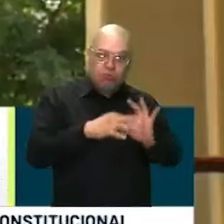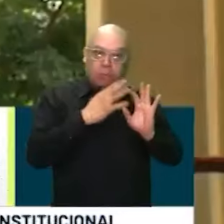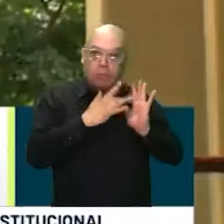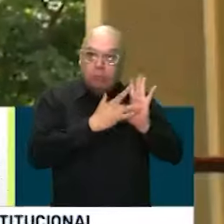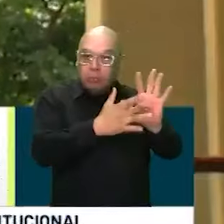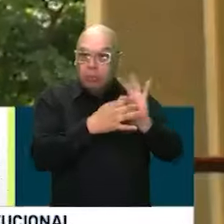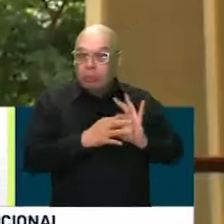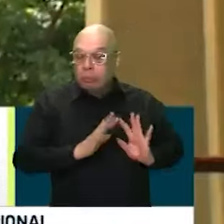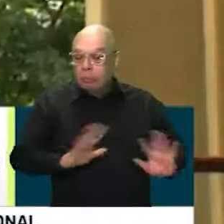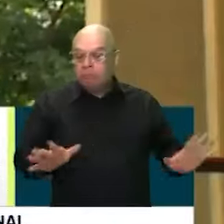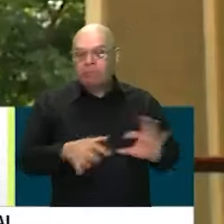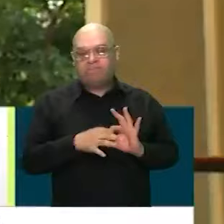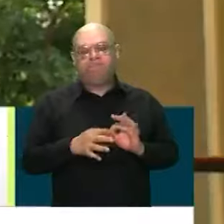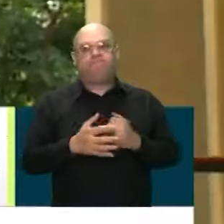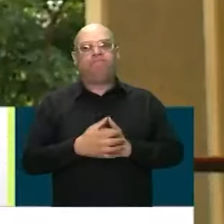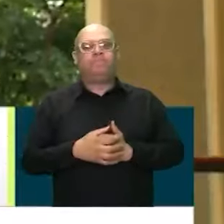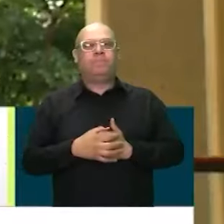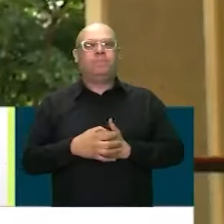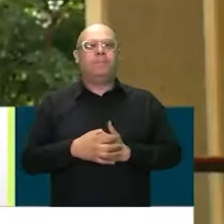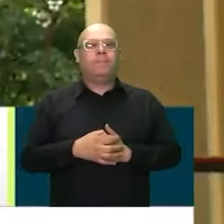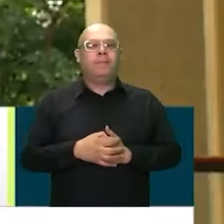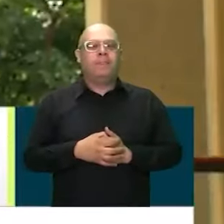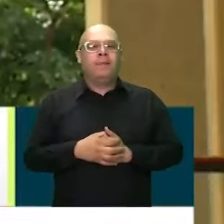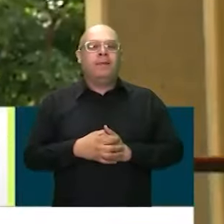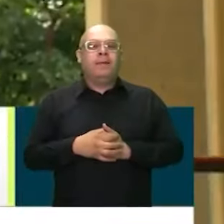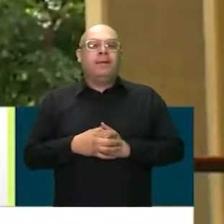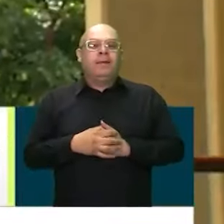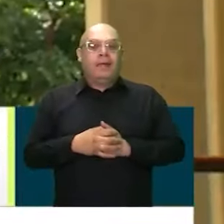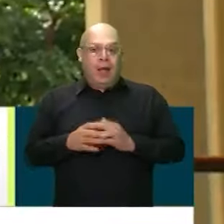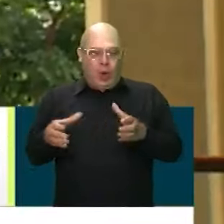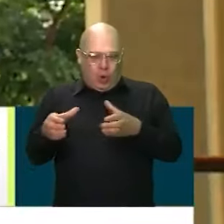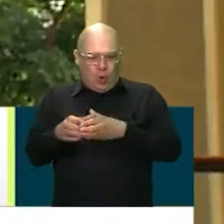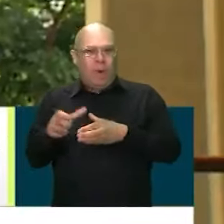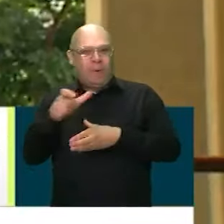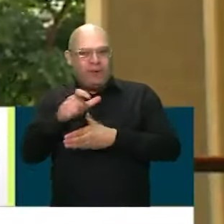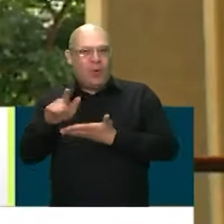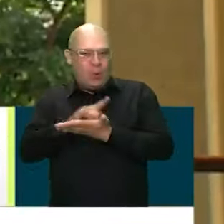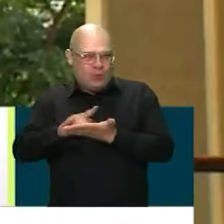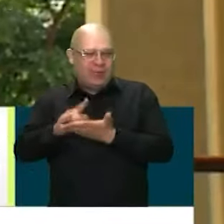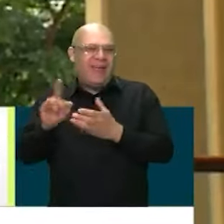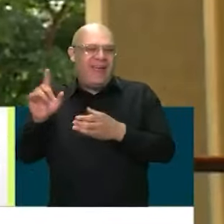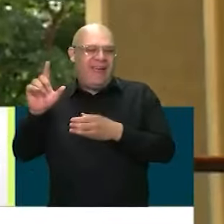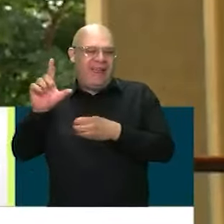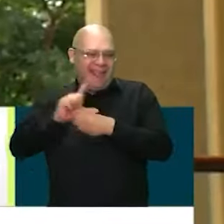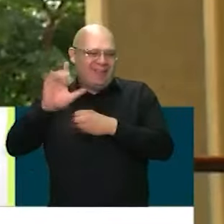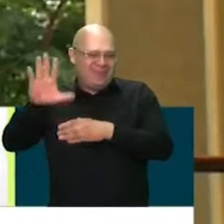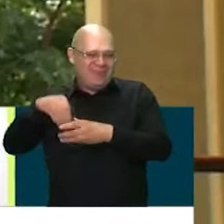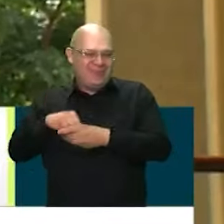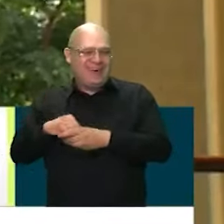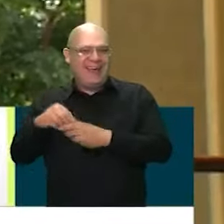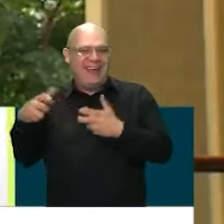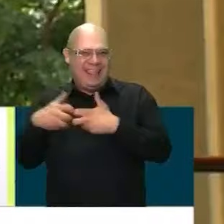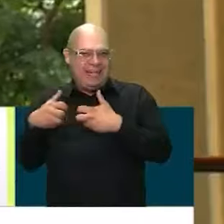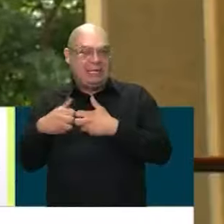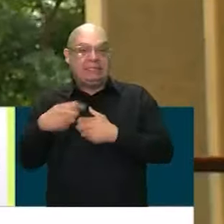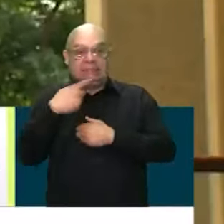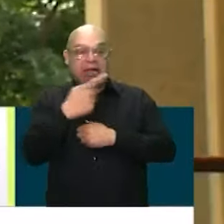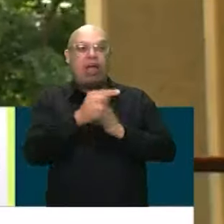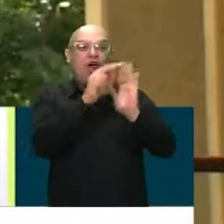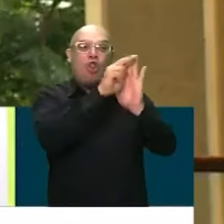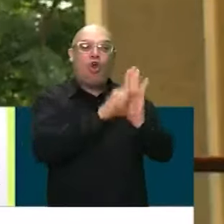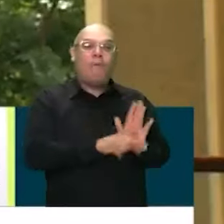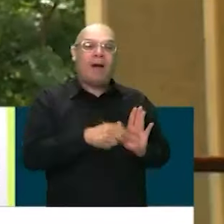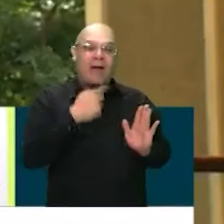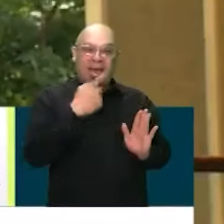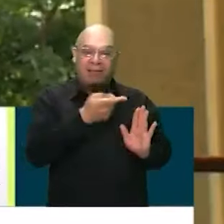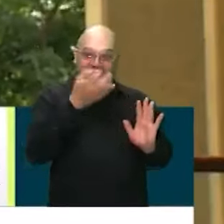descuento. Y es que dice la Liga de Usuarios de Energía que hay una normativa que le permite al gobierno nacional